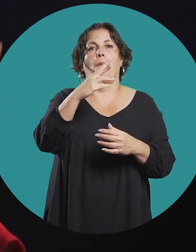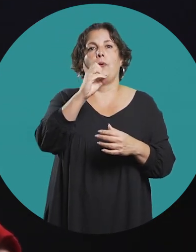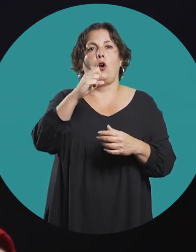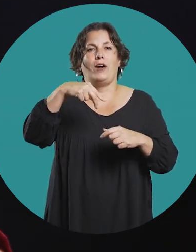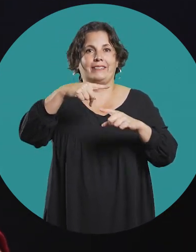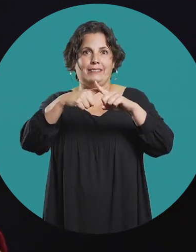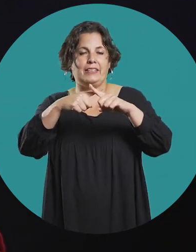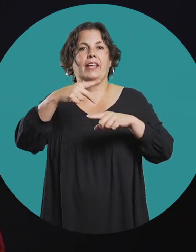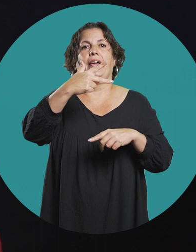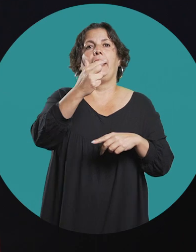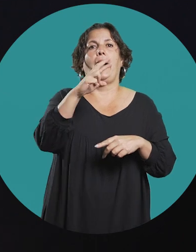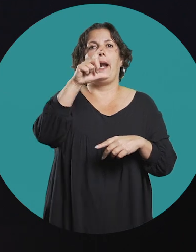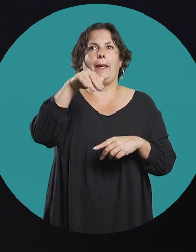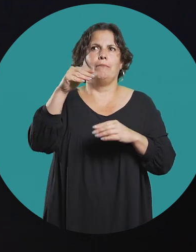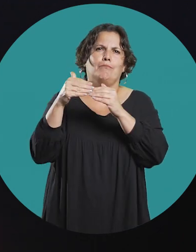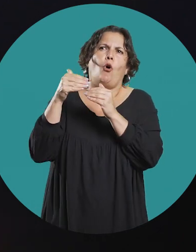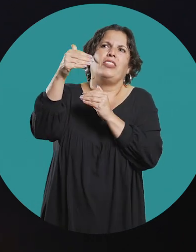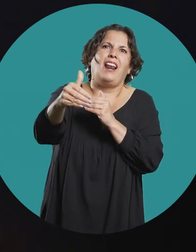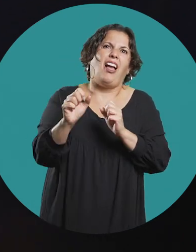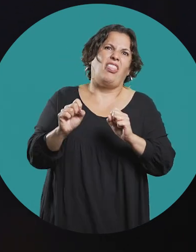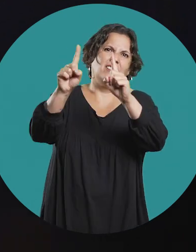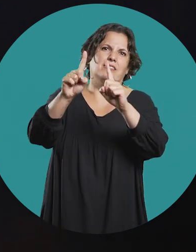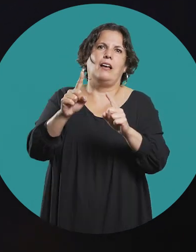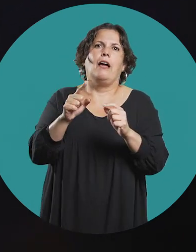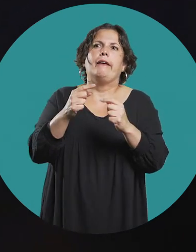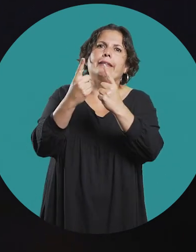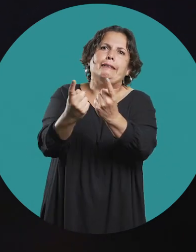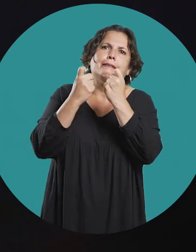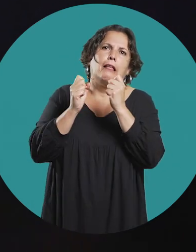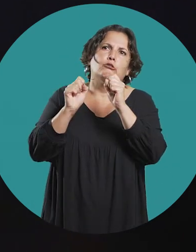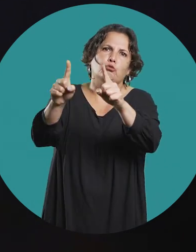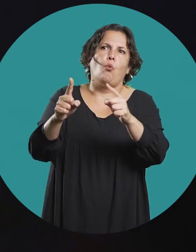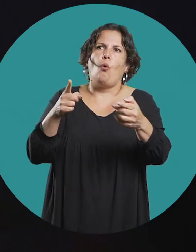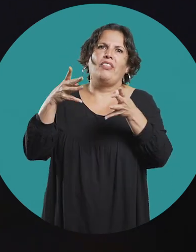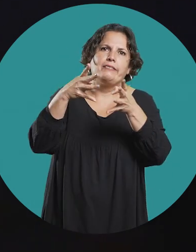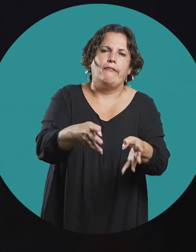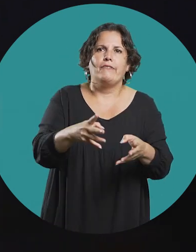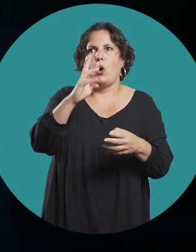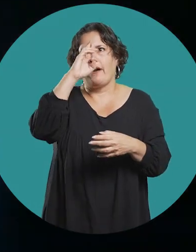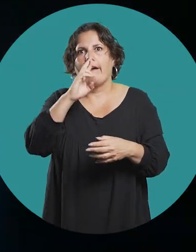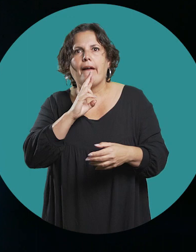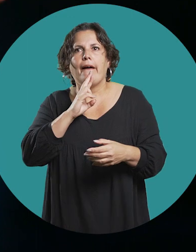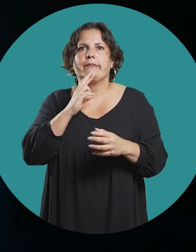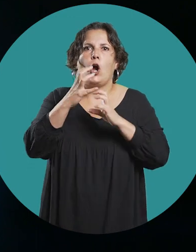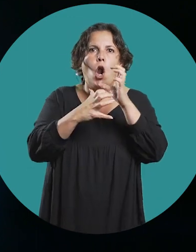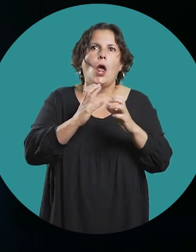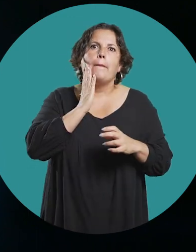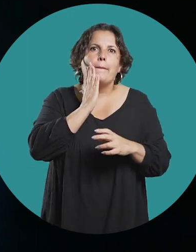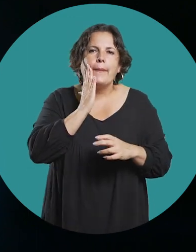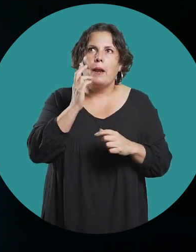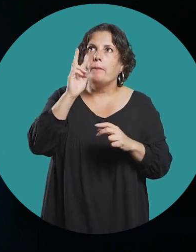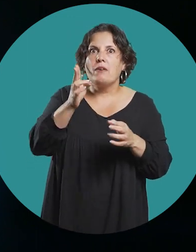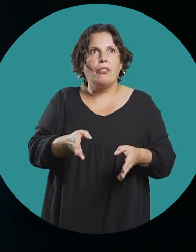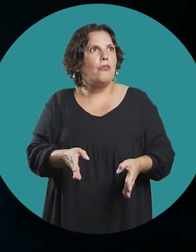las postergadas de allá. Distintas, otro tipo de necesidades y de desafíos raciales. Si uno miraba